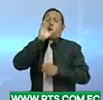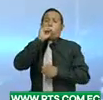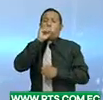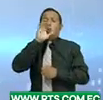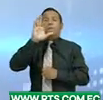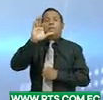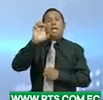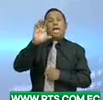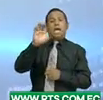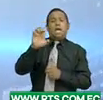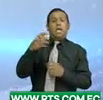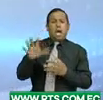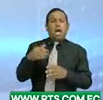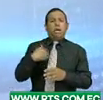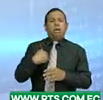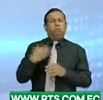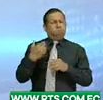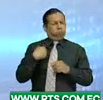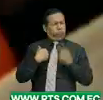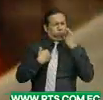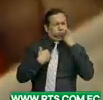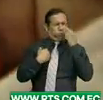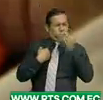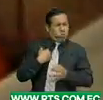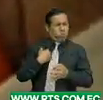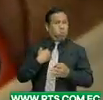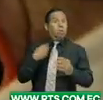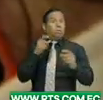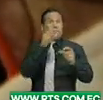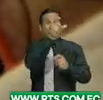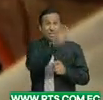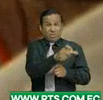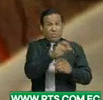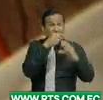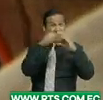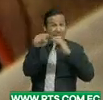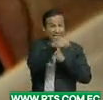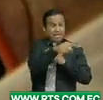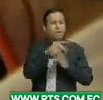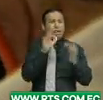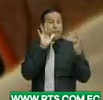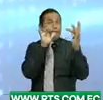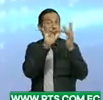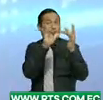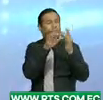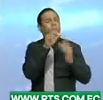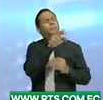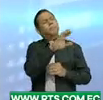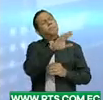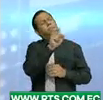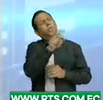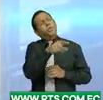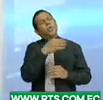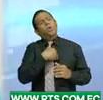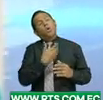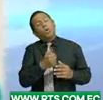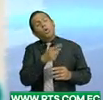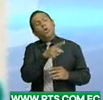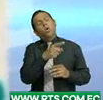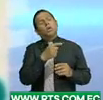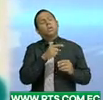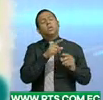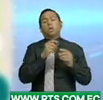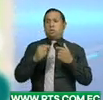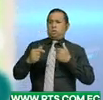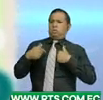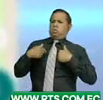con una de las ofertantes para conocer más acerca de su gestión. Al iniciar la conversación, una de las primeras cosas que aseguró